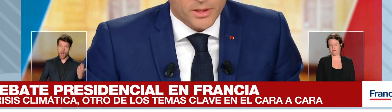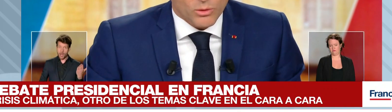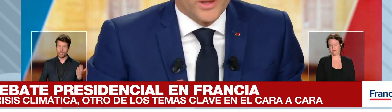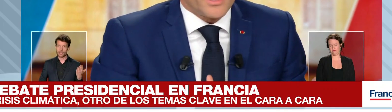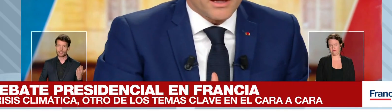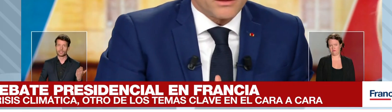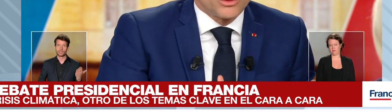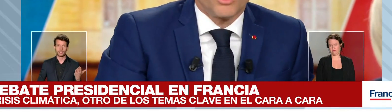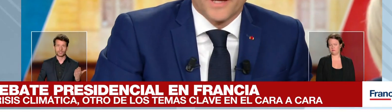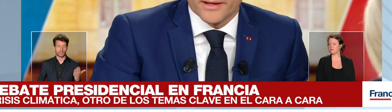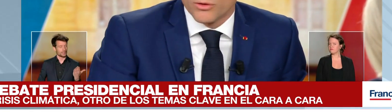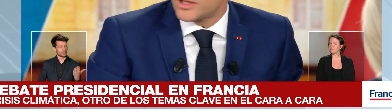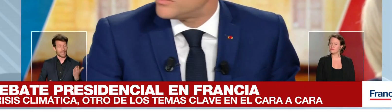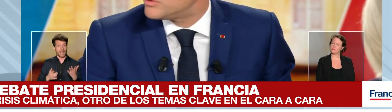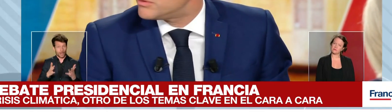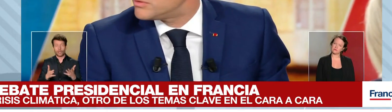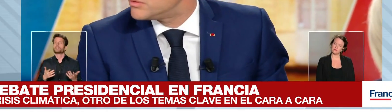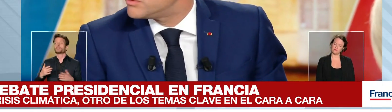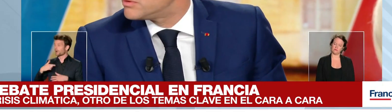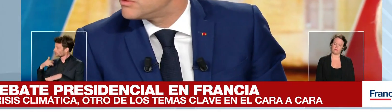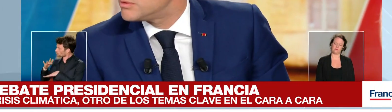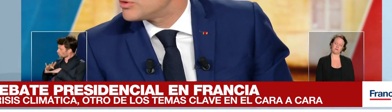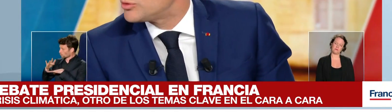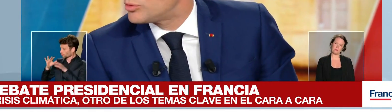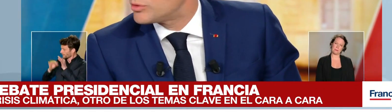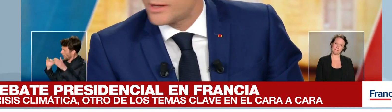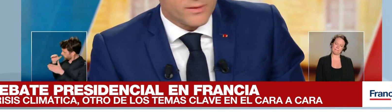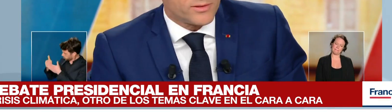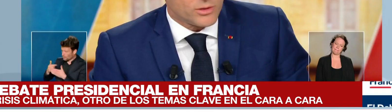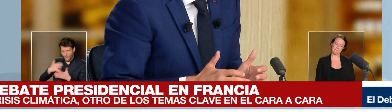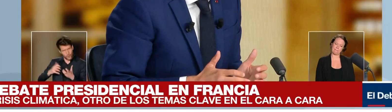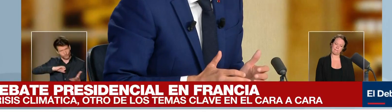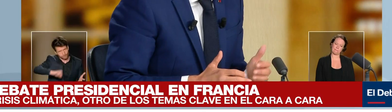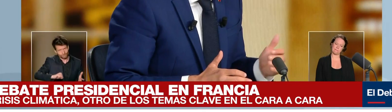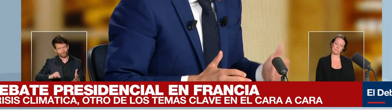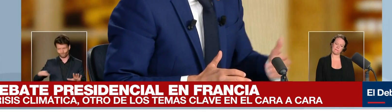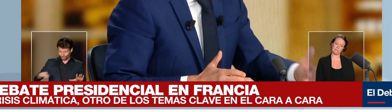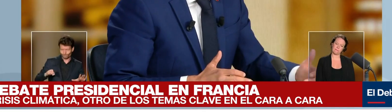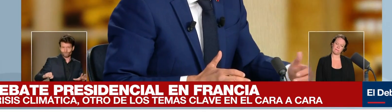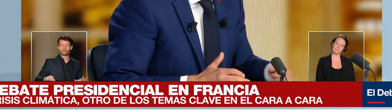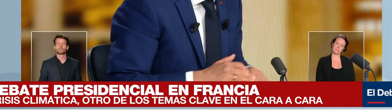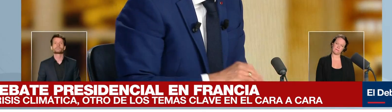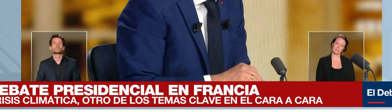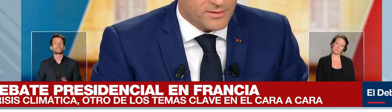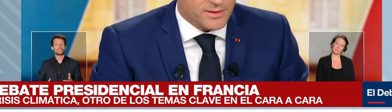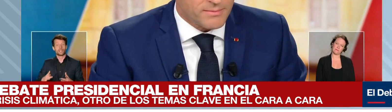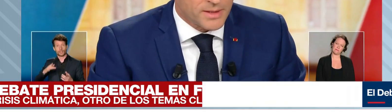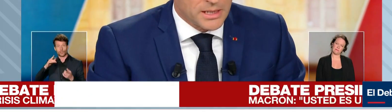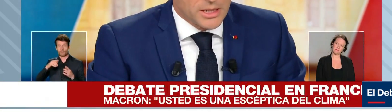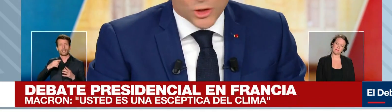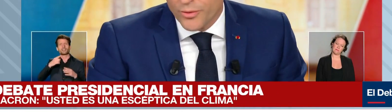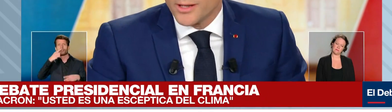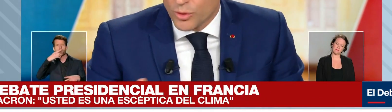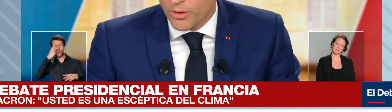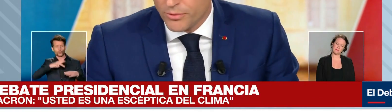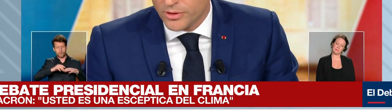estos informes de la ONU, pero nosotros duplicamos el ritmo de reducción de gases de efecto invernadero y lanzamos una política